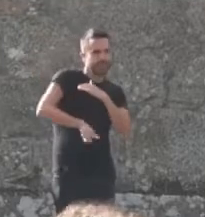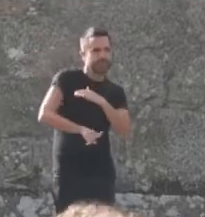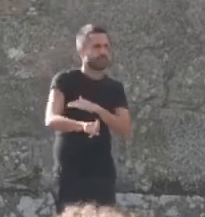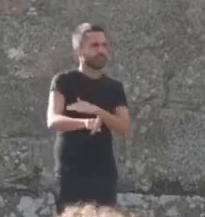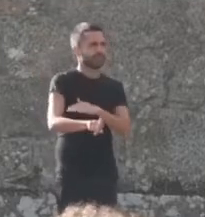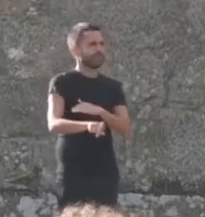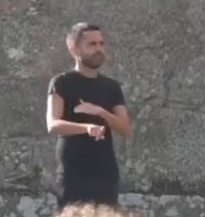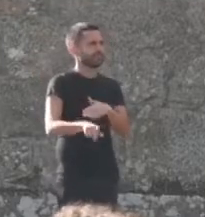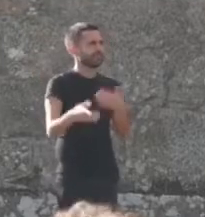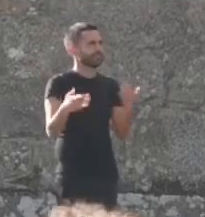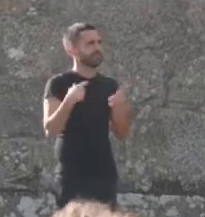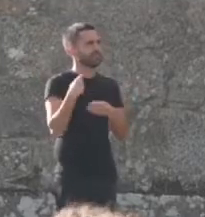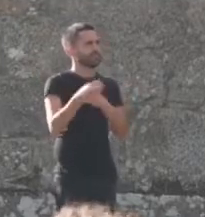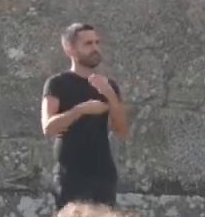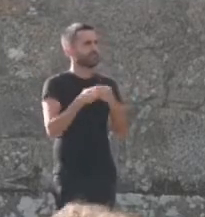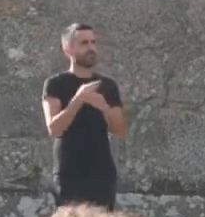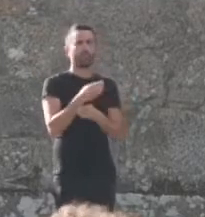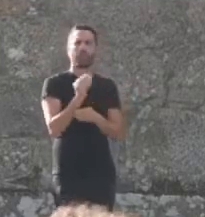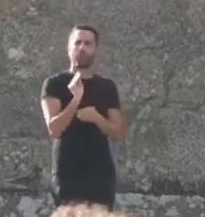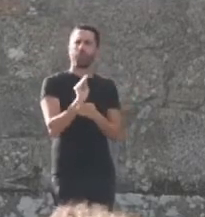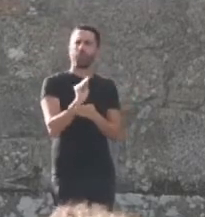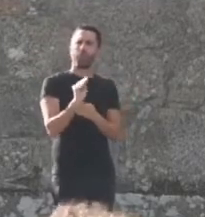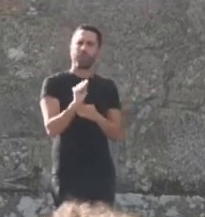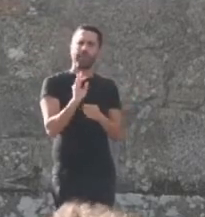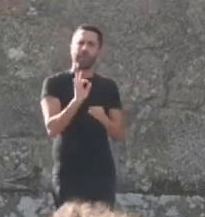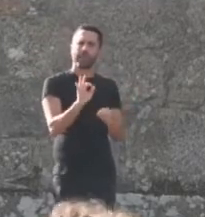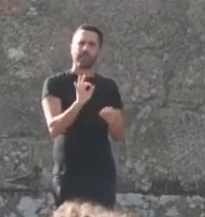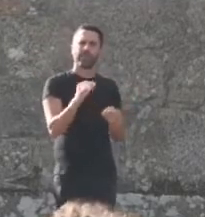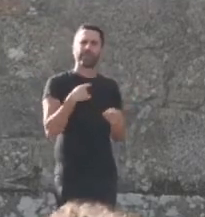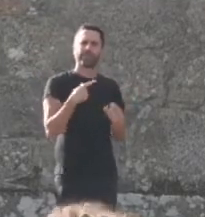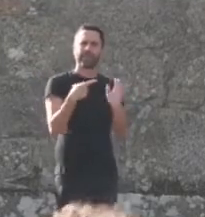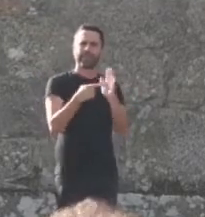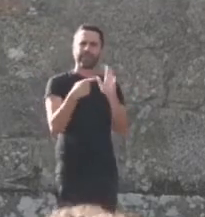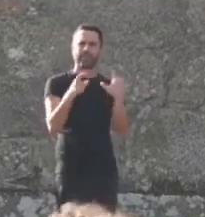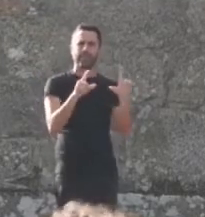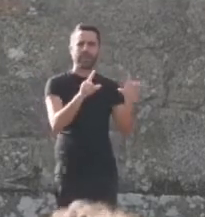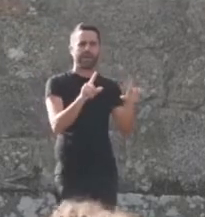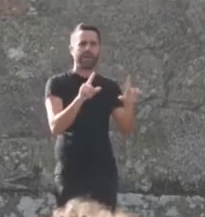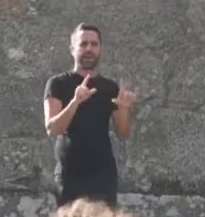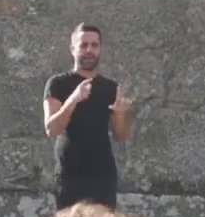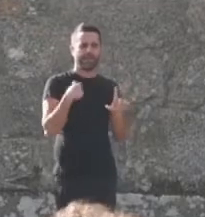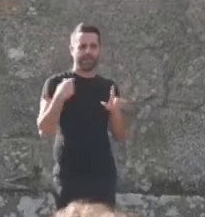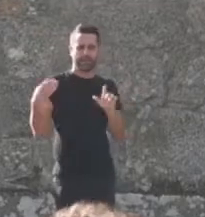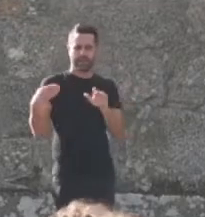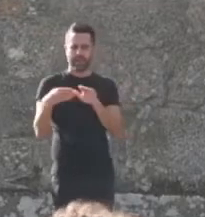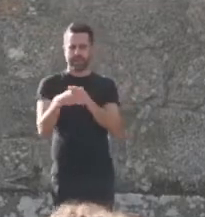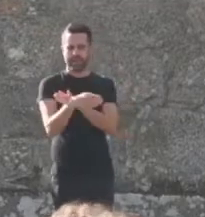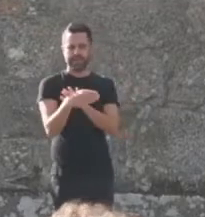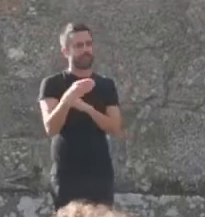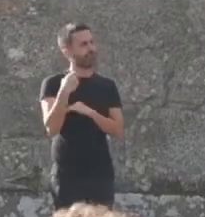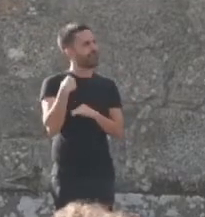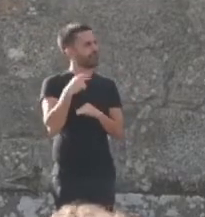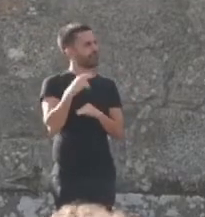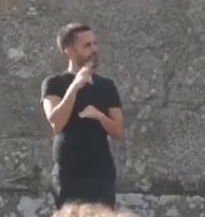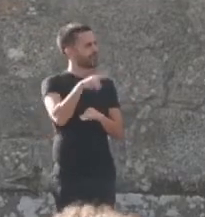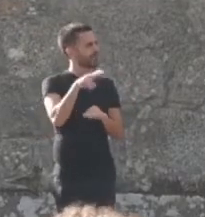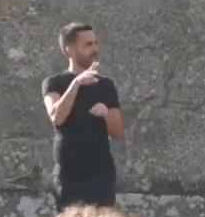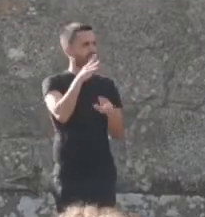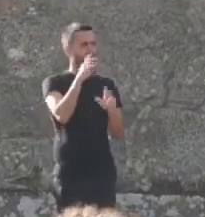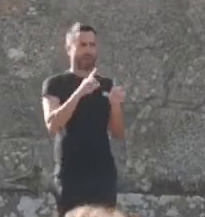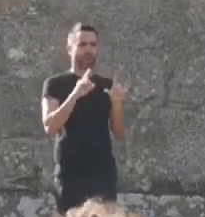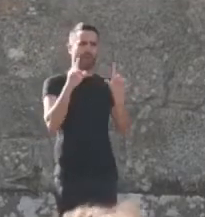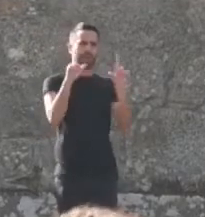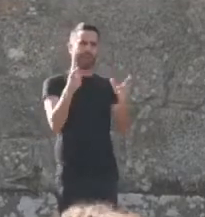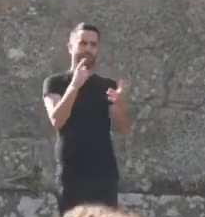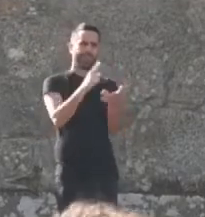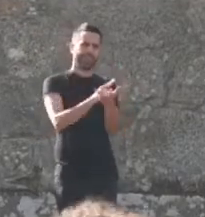moito cuidado en retirar unha placa que está nese peirao onde entraban as visitas no locutorio, que agora foi reposta,